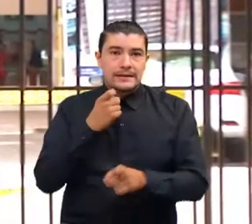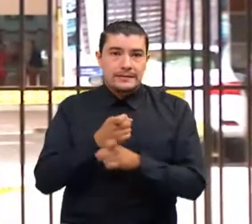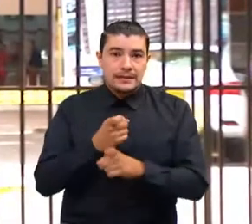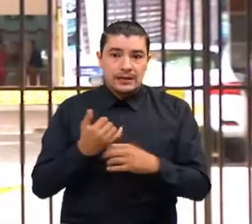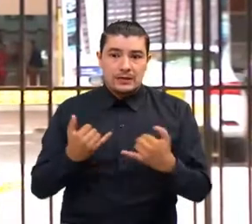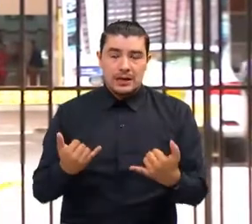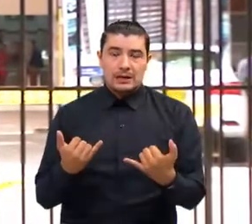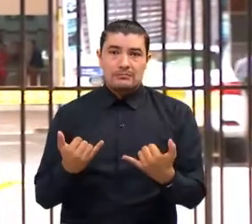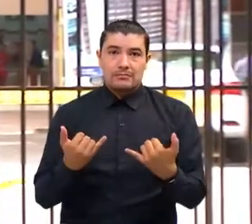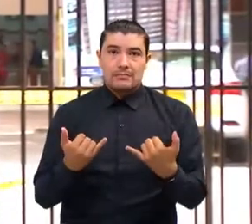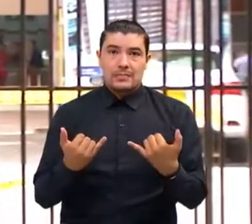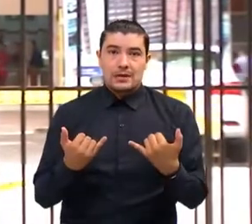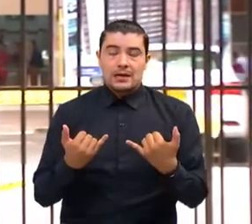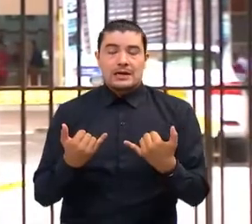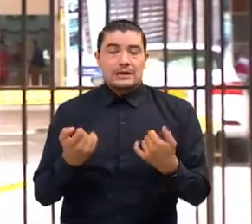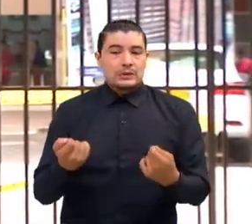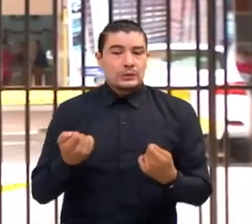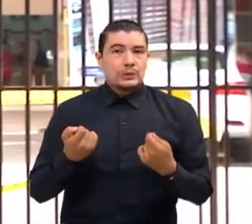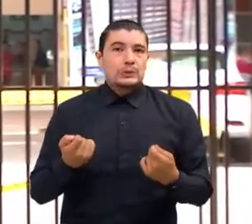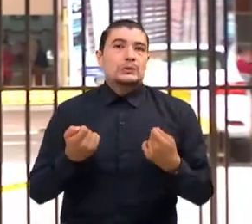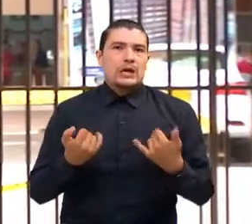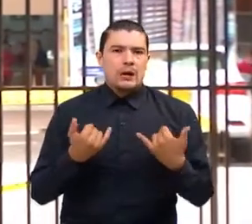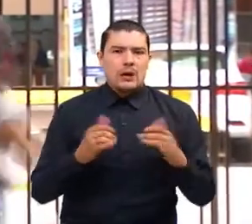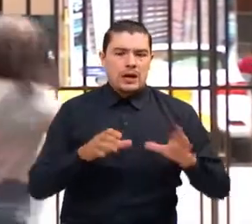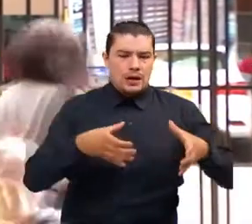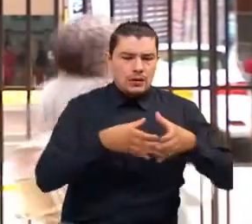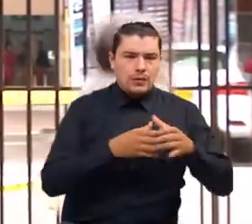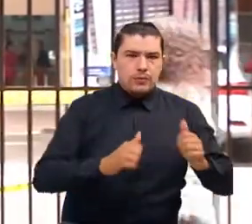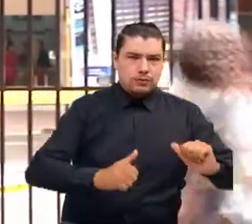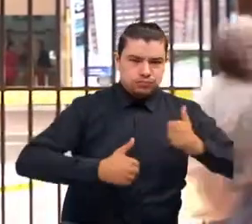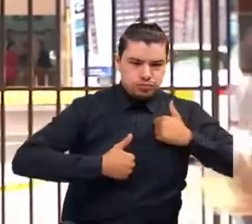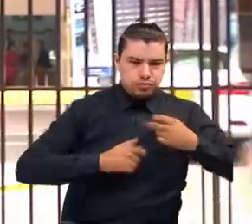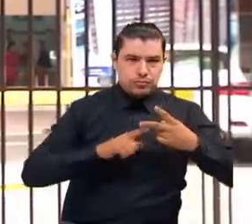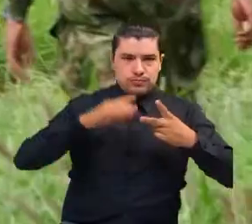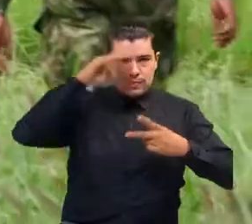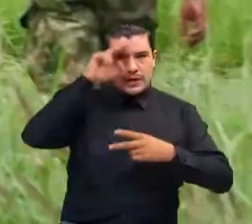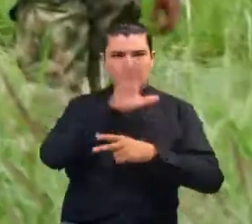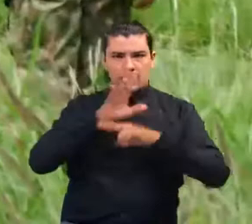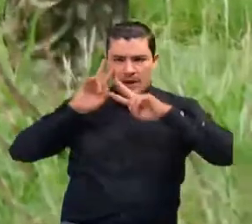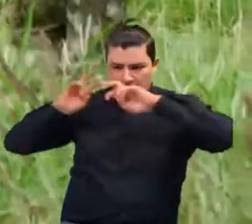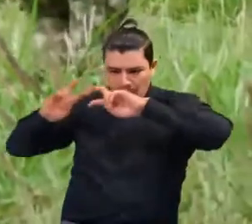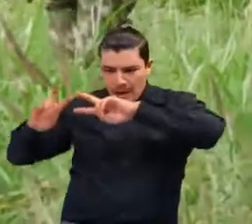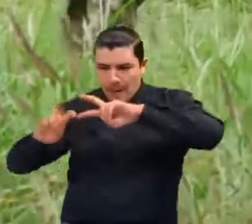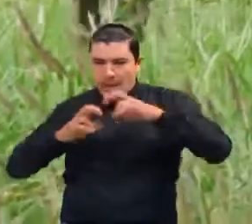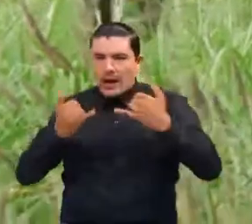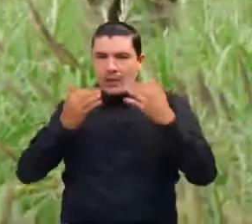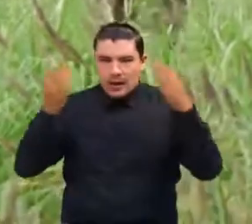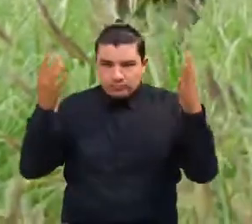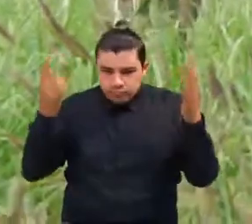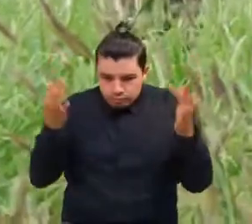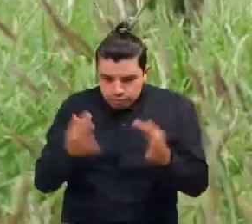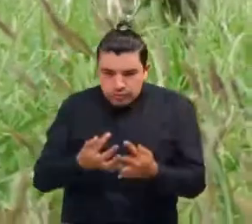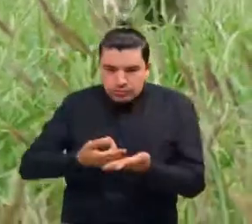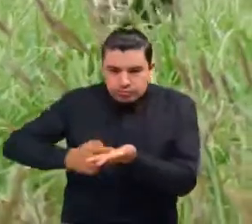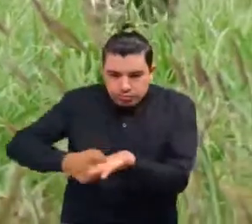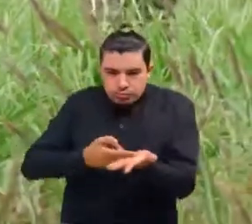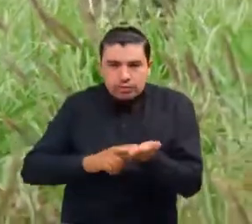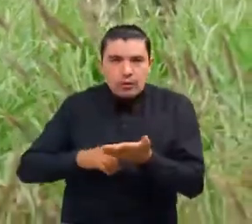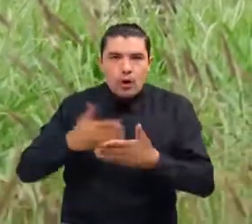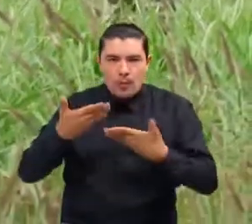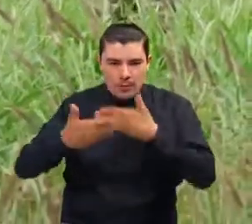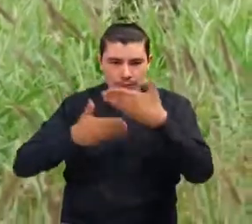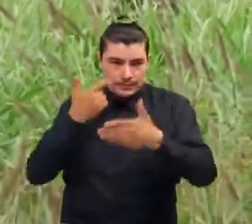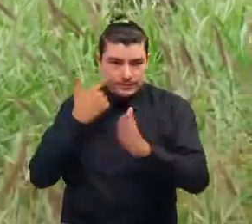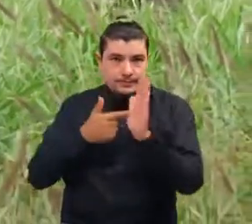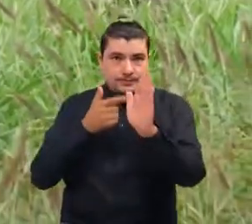de lo ocurrido allí en el Aeropuerto Internacional y cómo va la investigación. Desde la Policía Nacional han señalado que ya tienen un